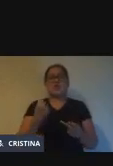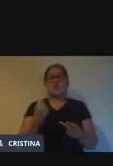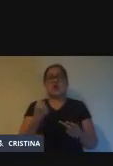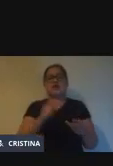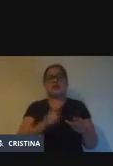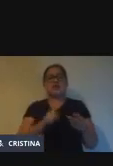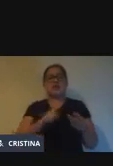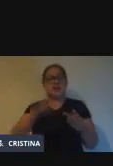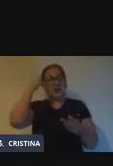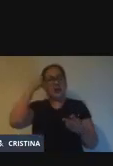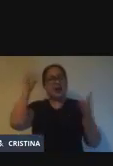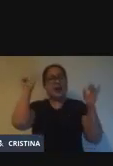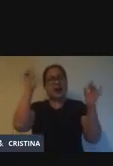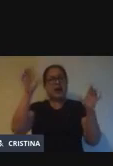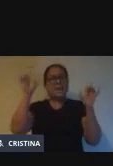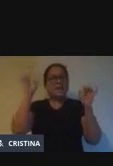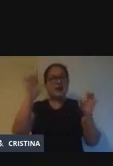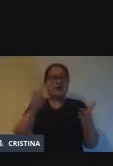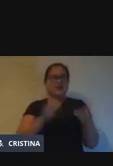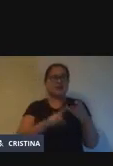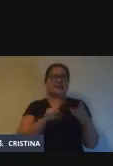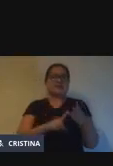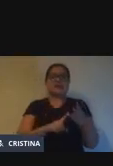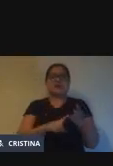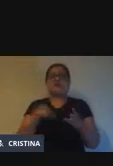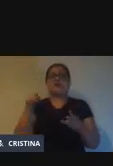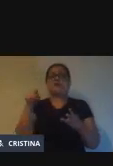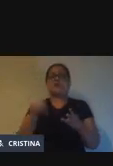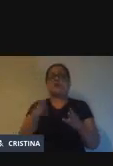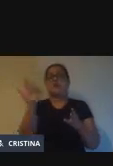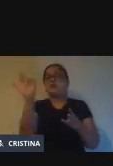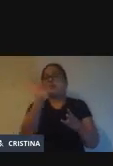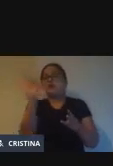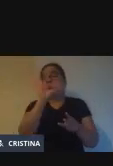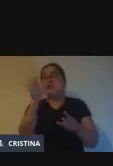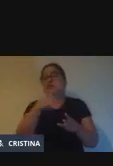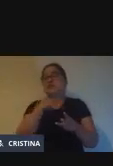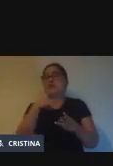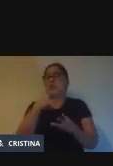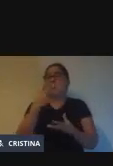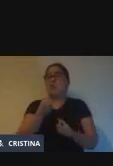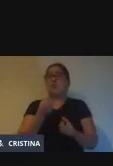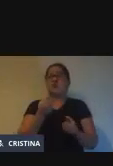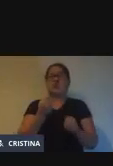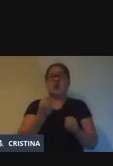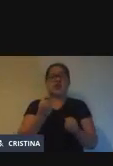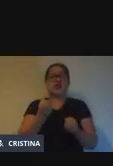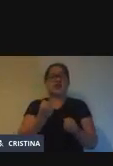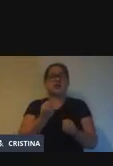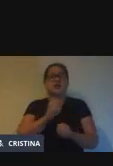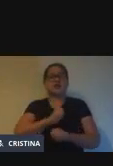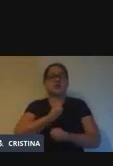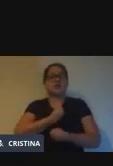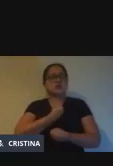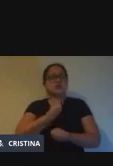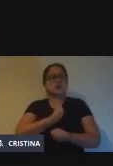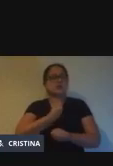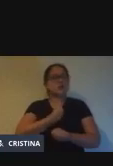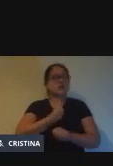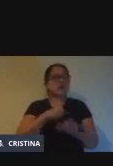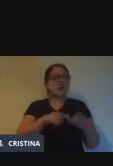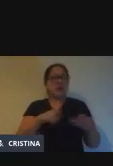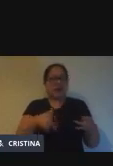dolor de cabeza. Puedo empezar, si ya es mucha la contención, úlceras, ¿verdad? Y